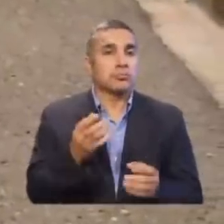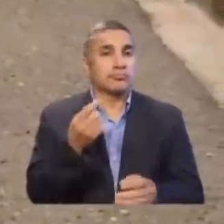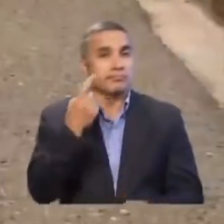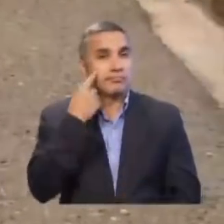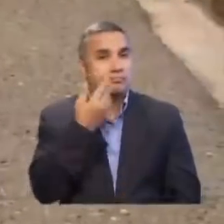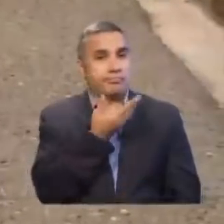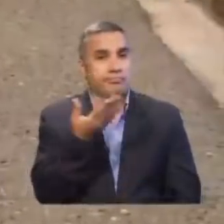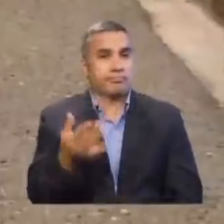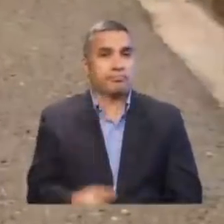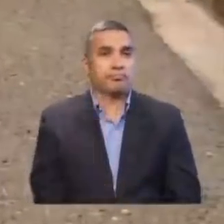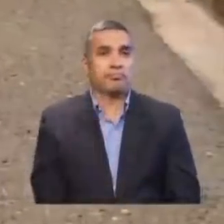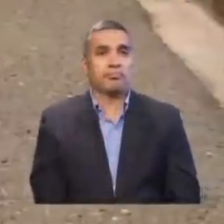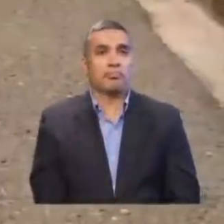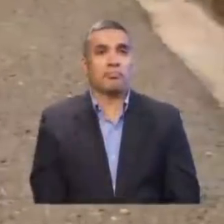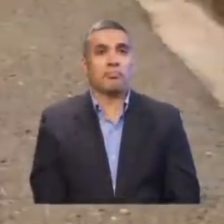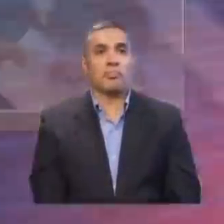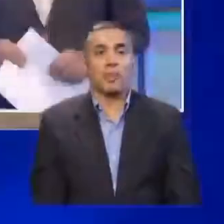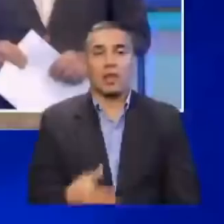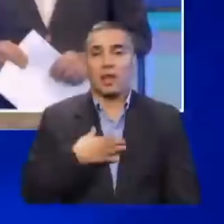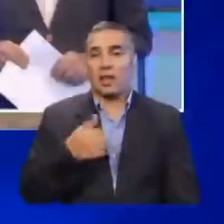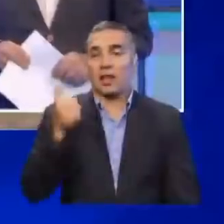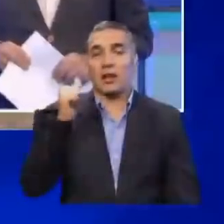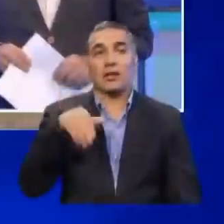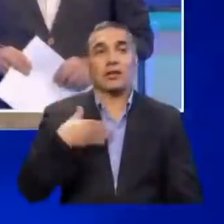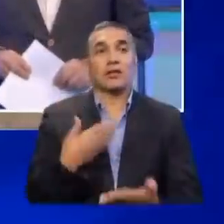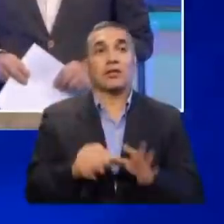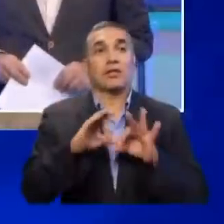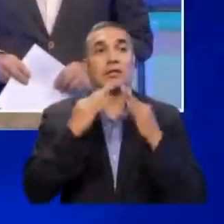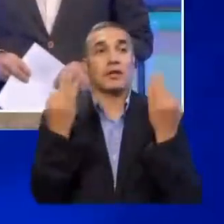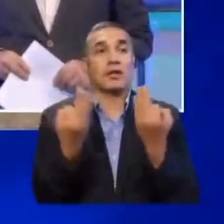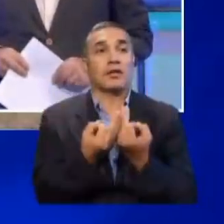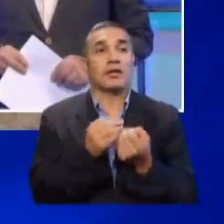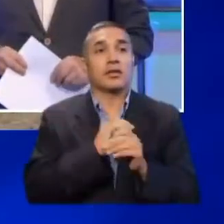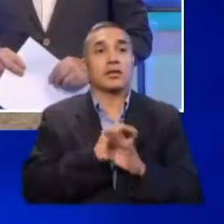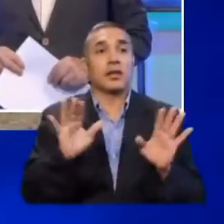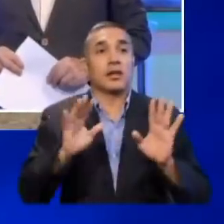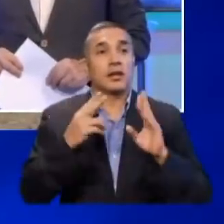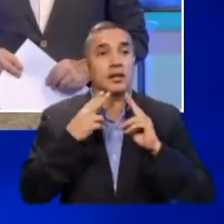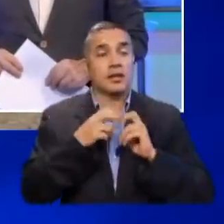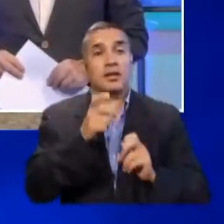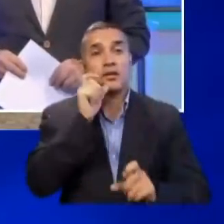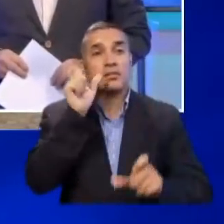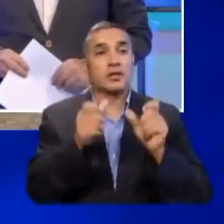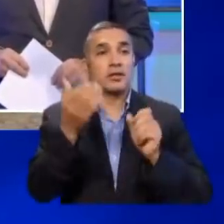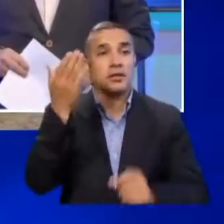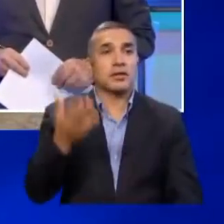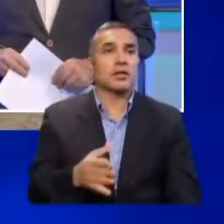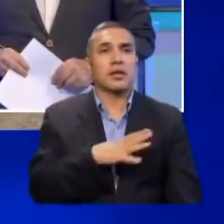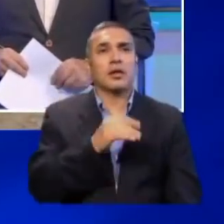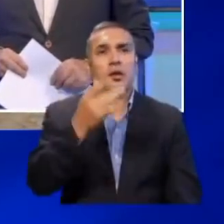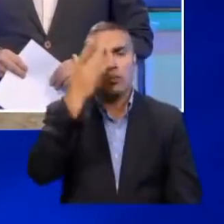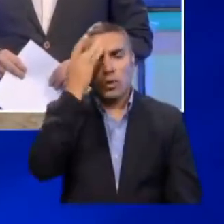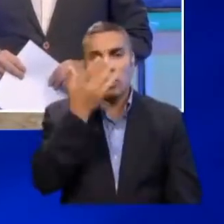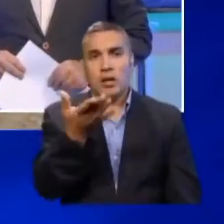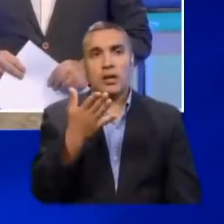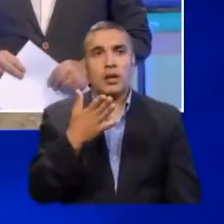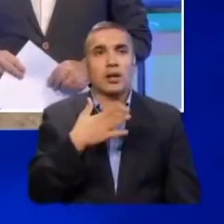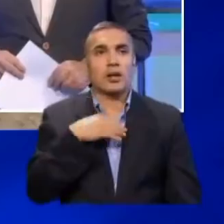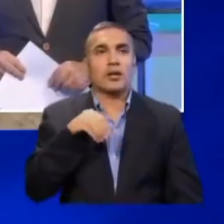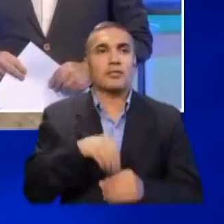pueden observar justo atrás mío acaban de llegar los familiares ya averiguaremos quién era este señor y por qué estaba